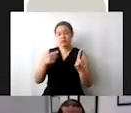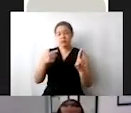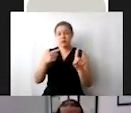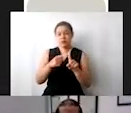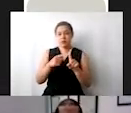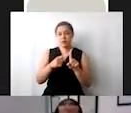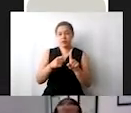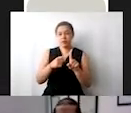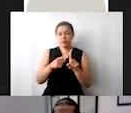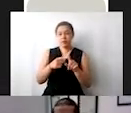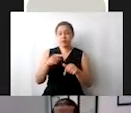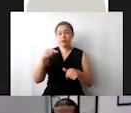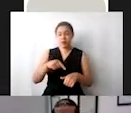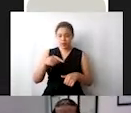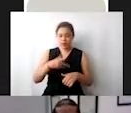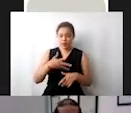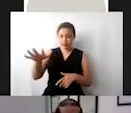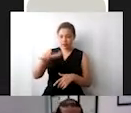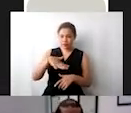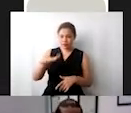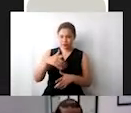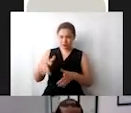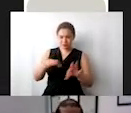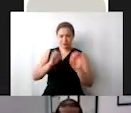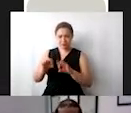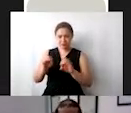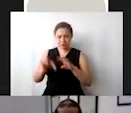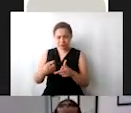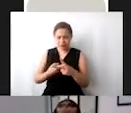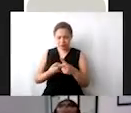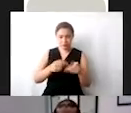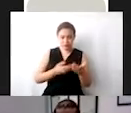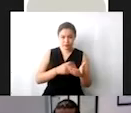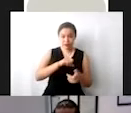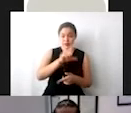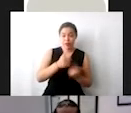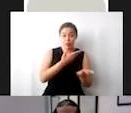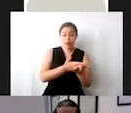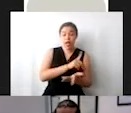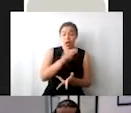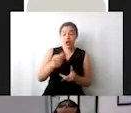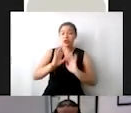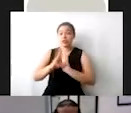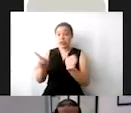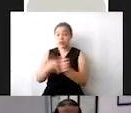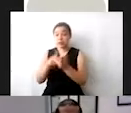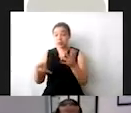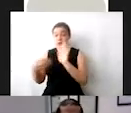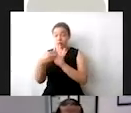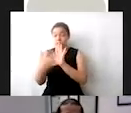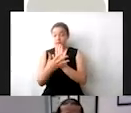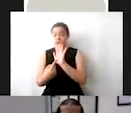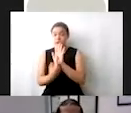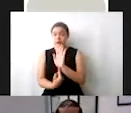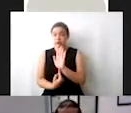aquí en el despacho la iniciativa y después la publicación, pues sí nos dimos cuenta que podía